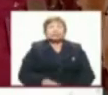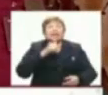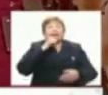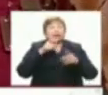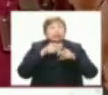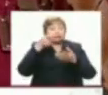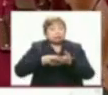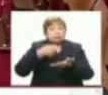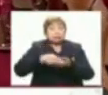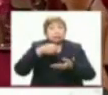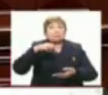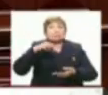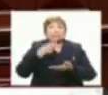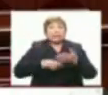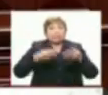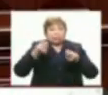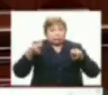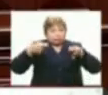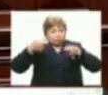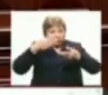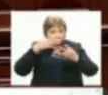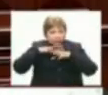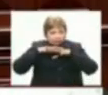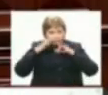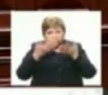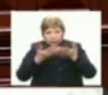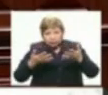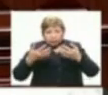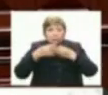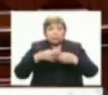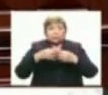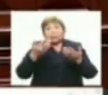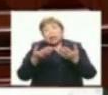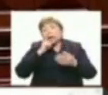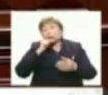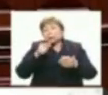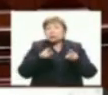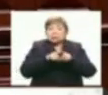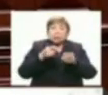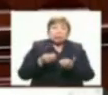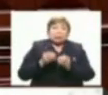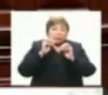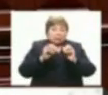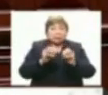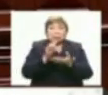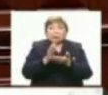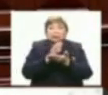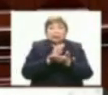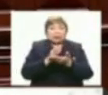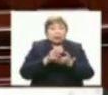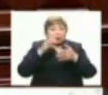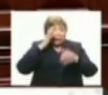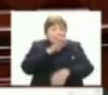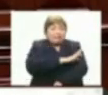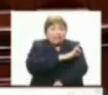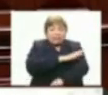Asignaremos un presupuesto para dotarlos de logística necesaria. Asimismo, promoveremos su participación en la